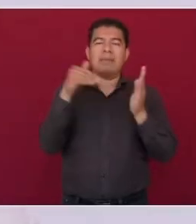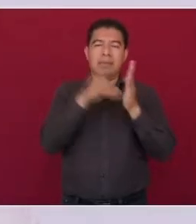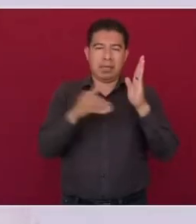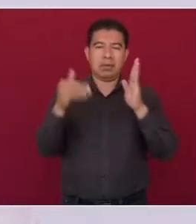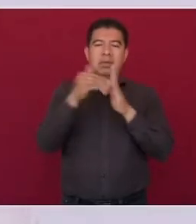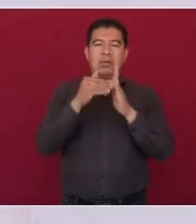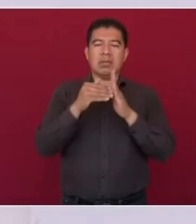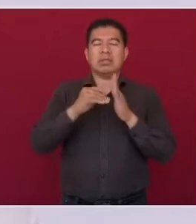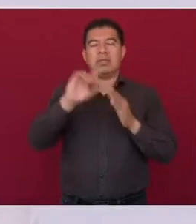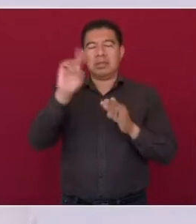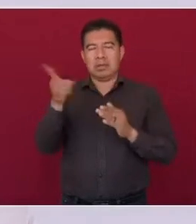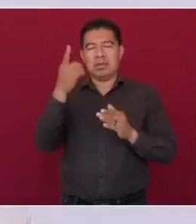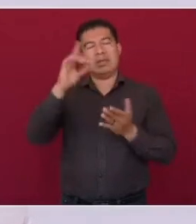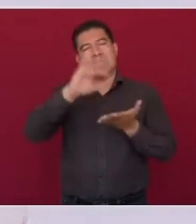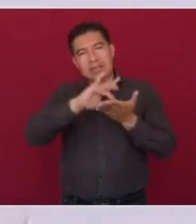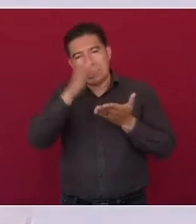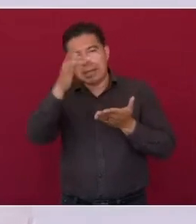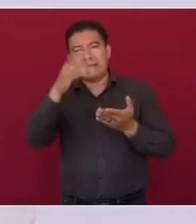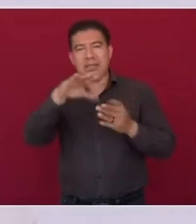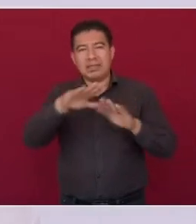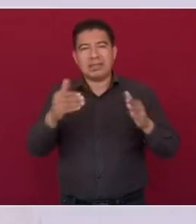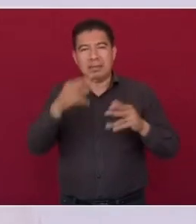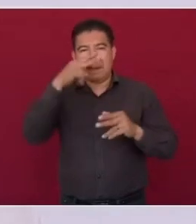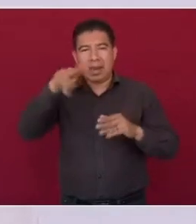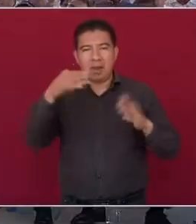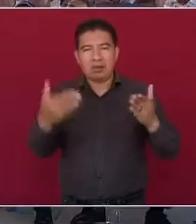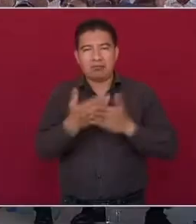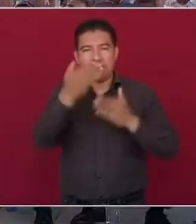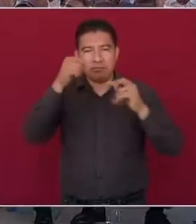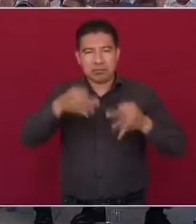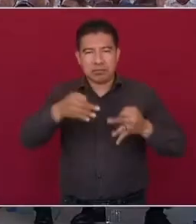Gracias, paisanas y paisanos.